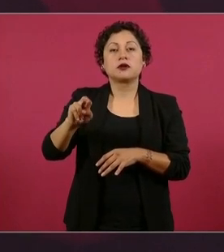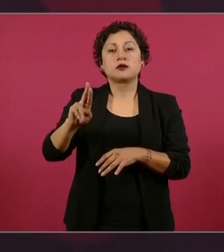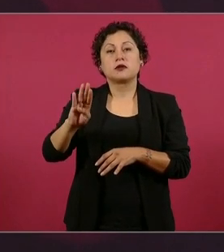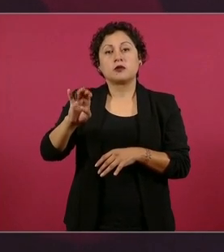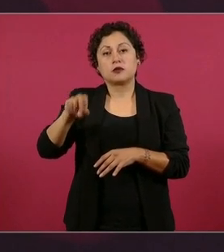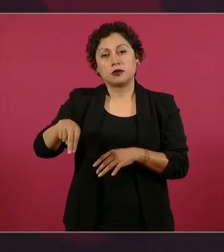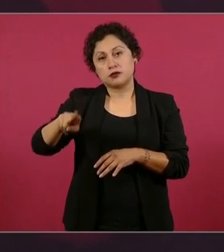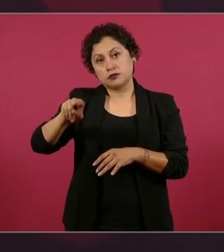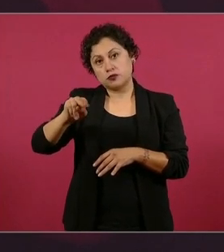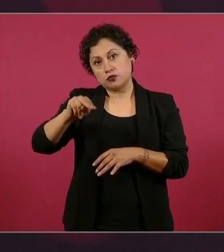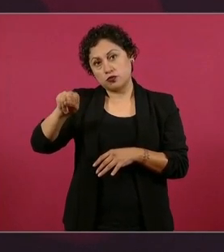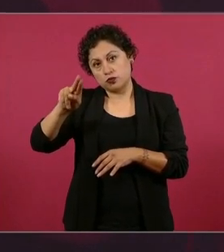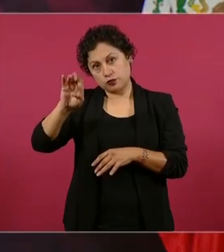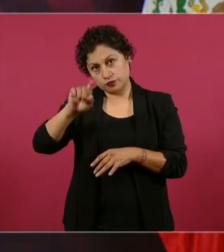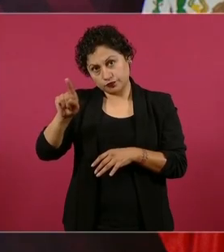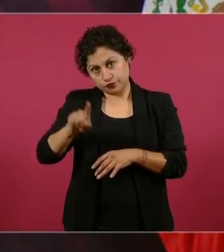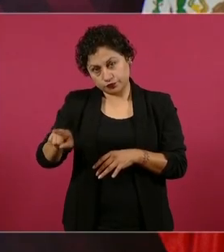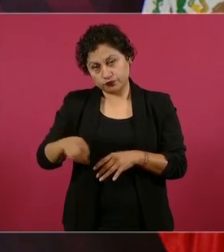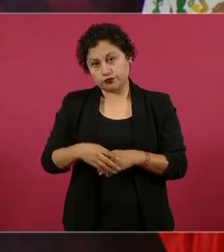en donde